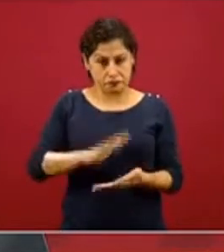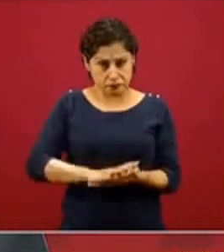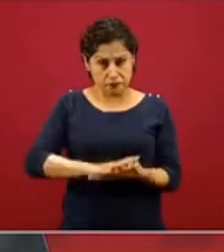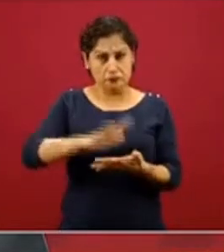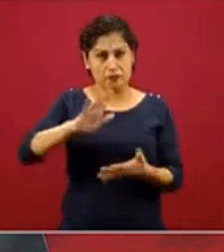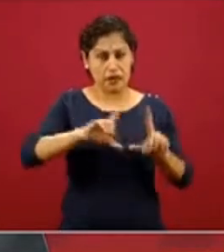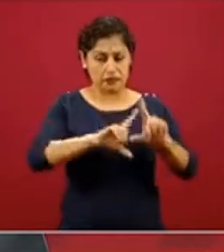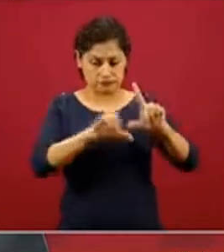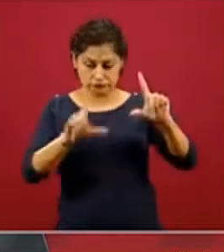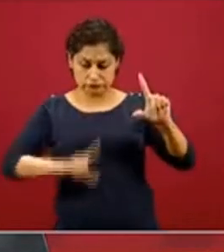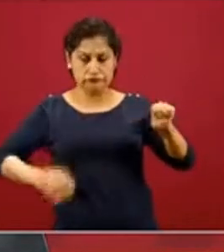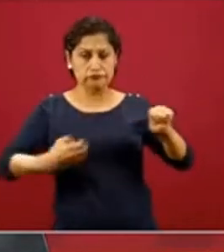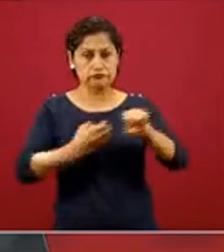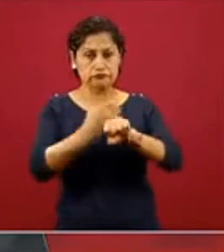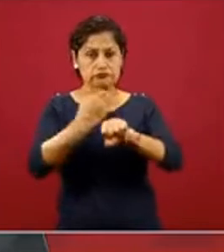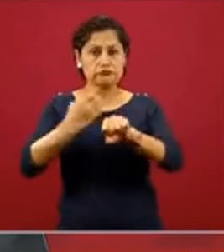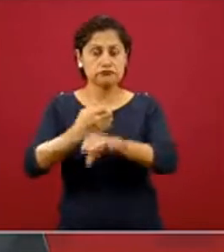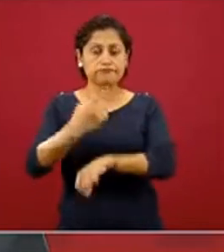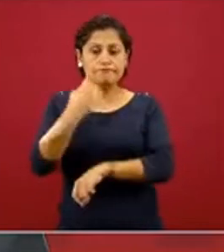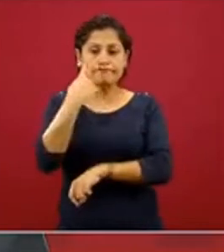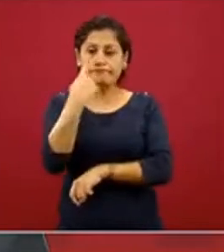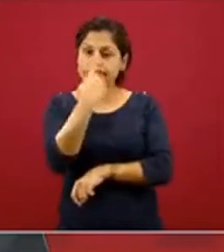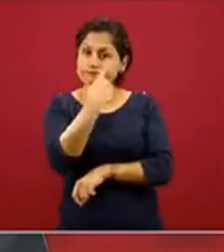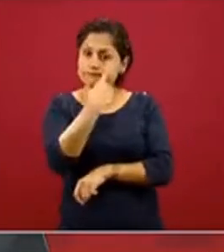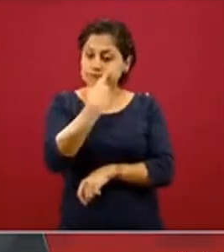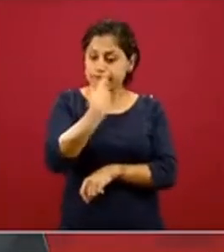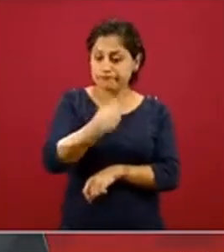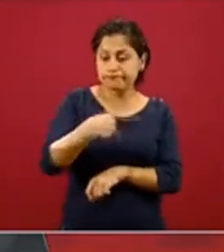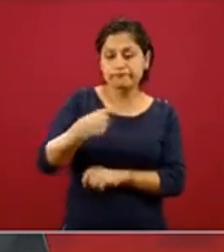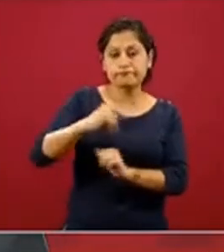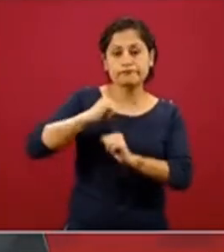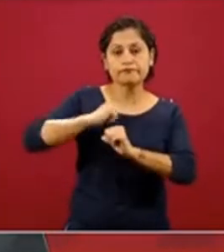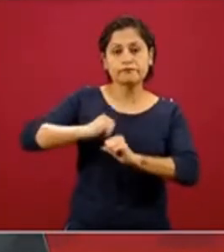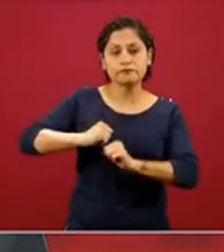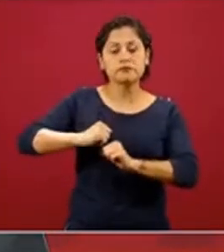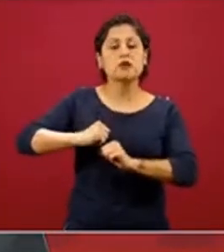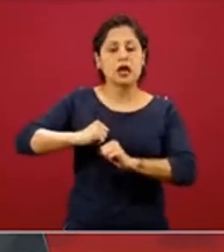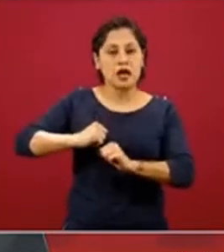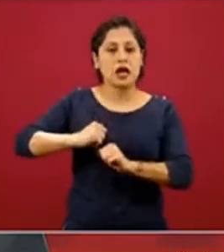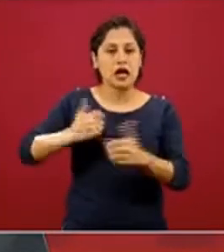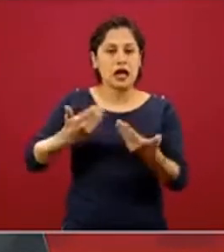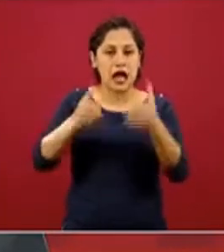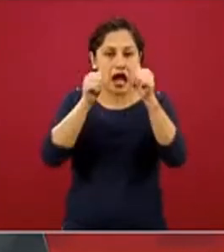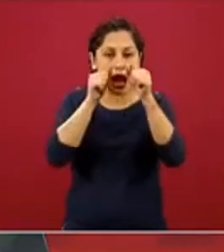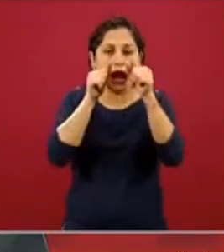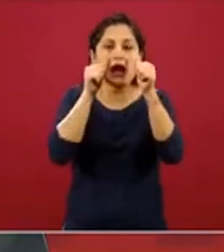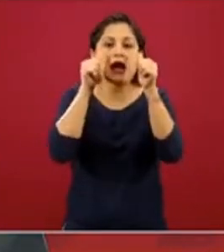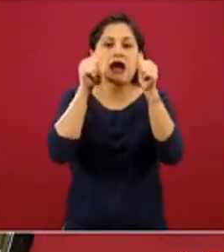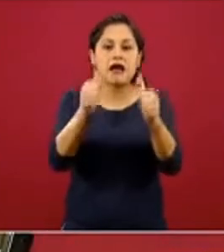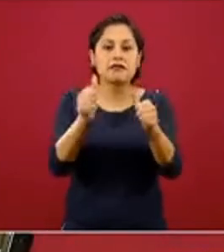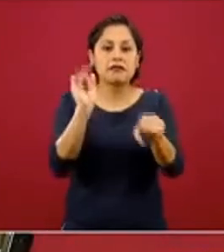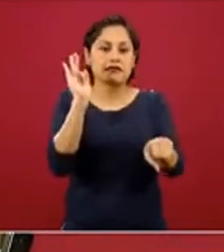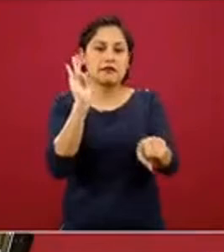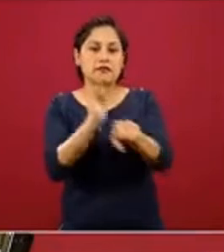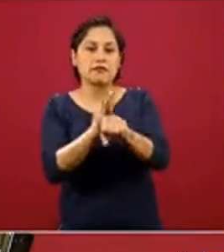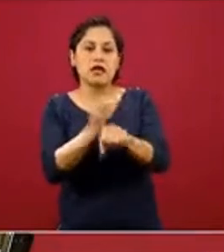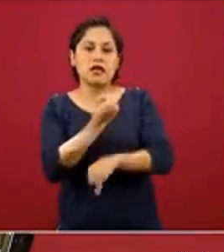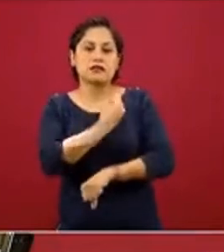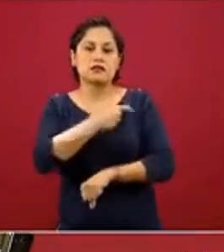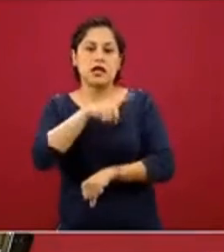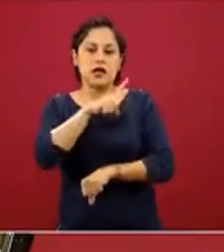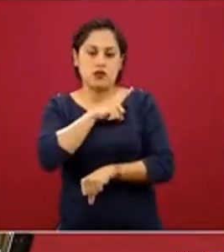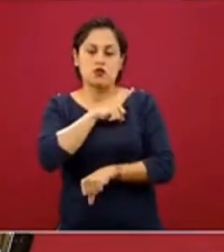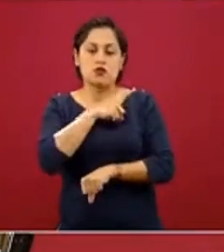visión bastante amplia para considerar los aspectos inmediatos de la protección de la salud,